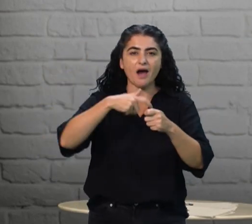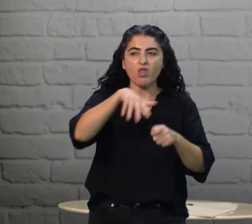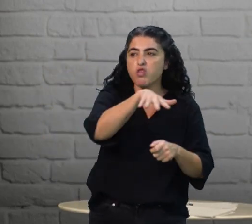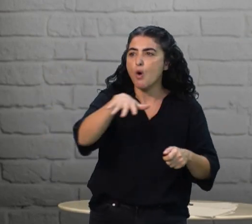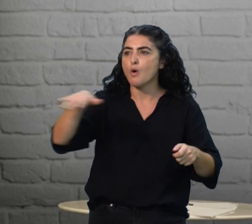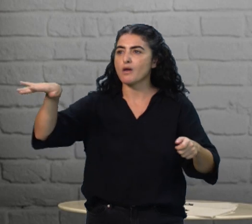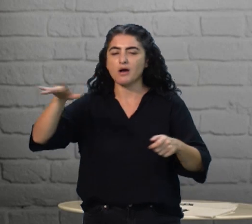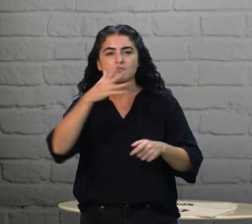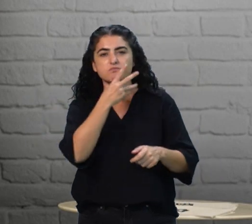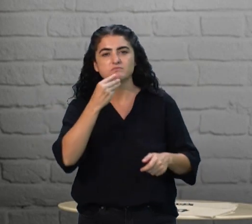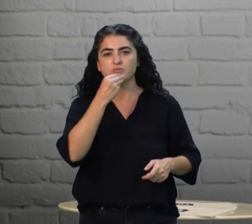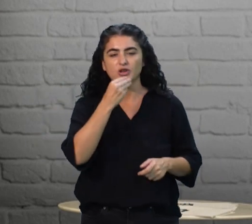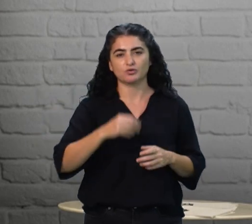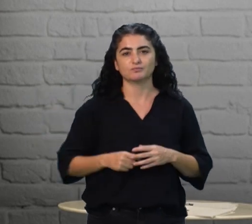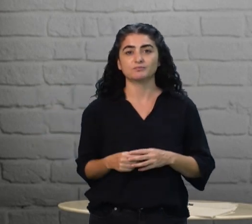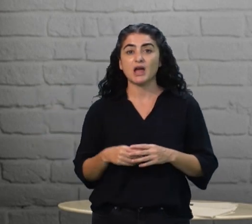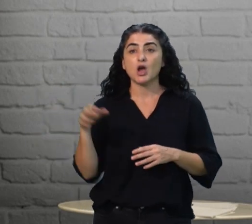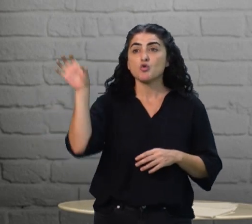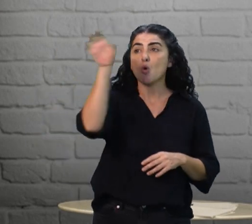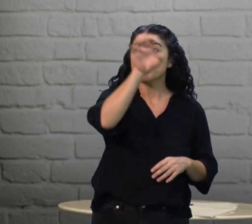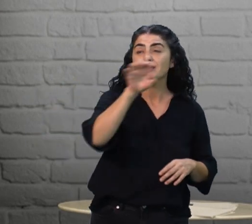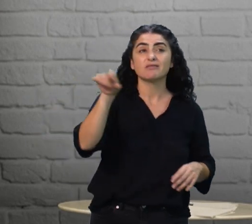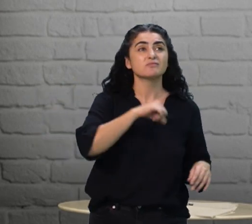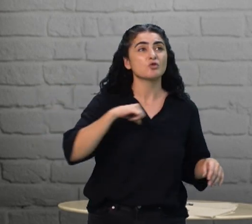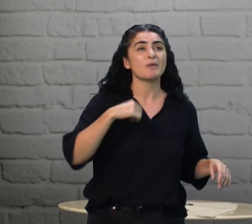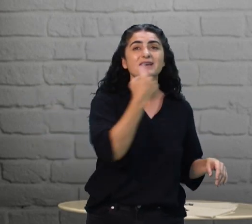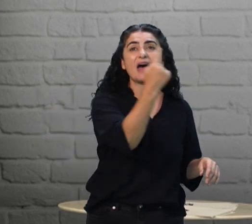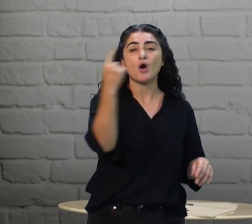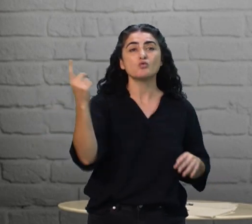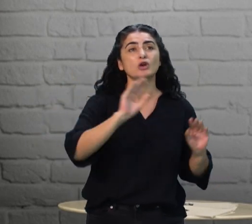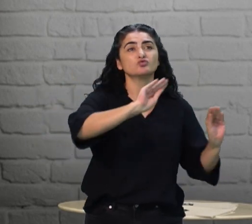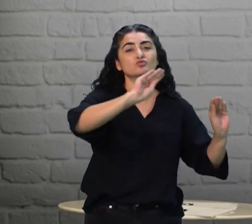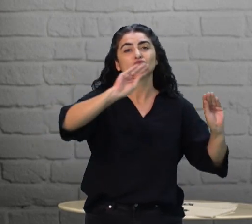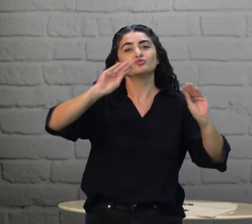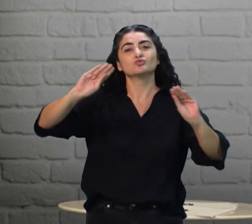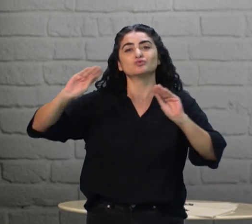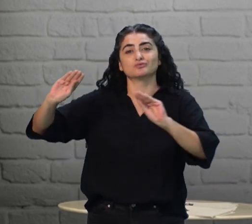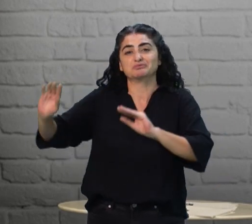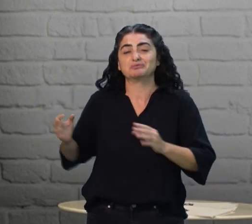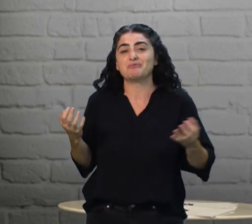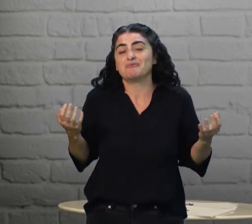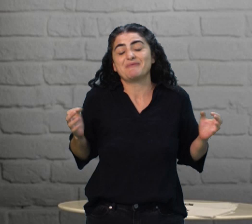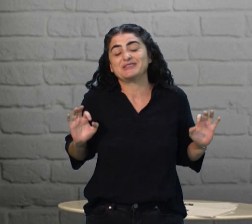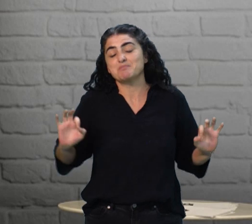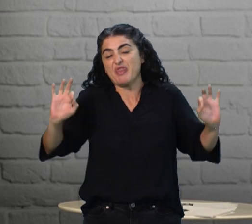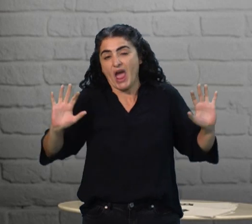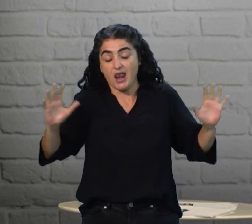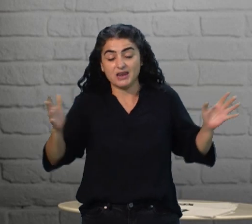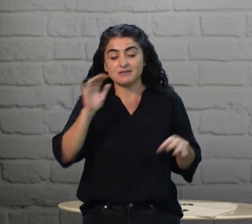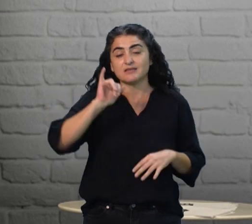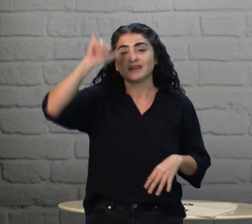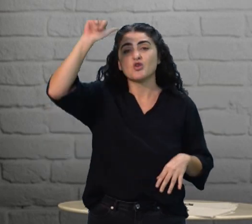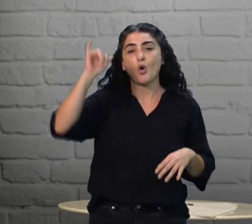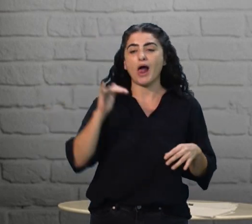bonito qué tiene cada comunidad Tiene lo suyo a mí me parece que que es La Rioja tiene pues